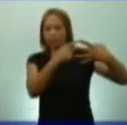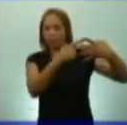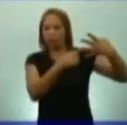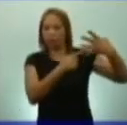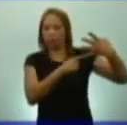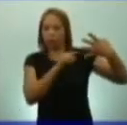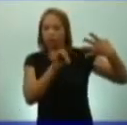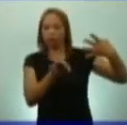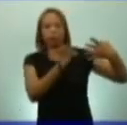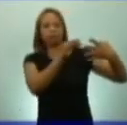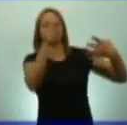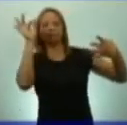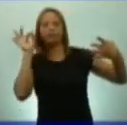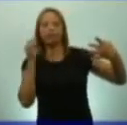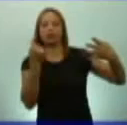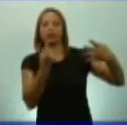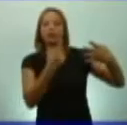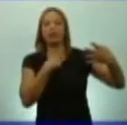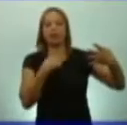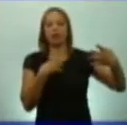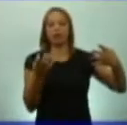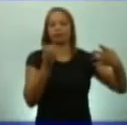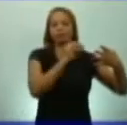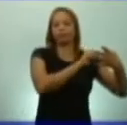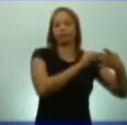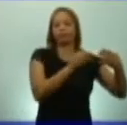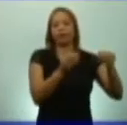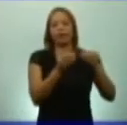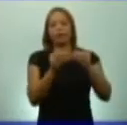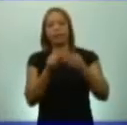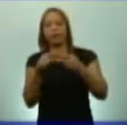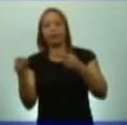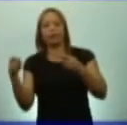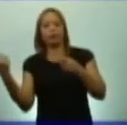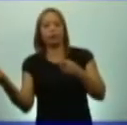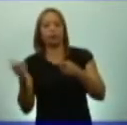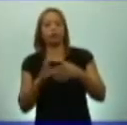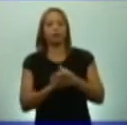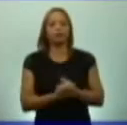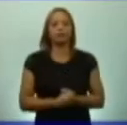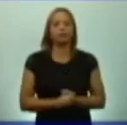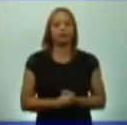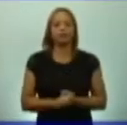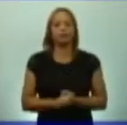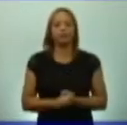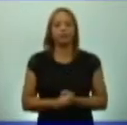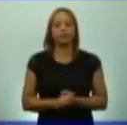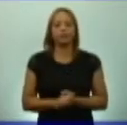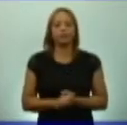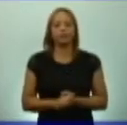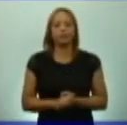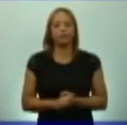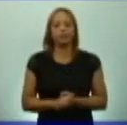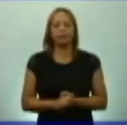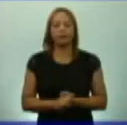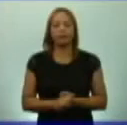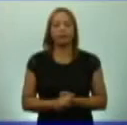debes seleccionar la que corresponda con ese concepto. El inciso